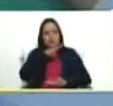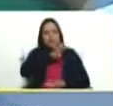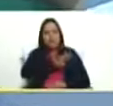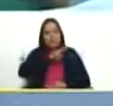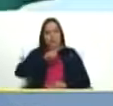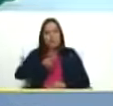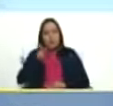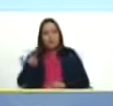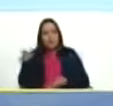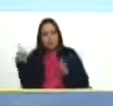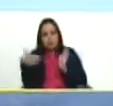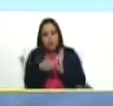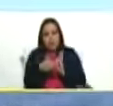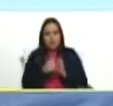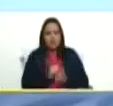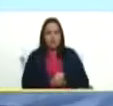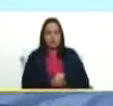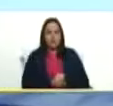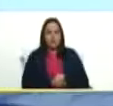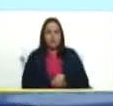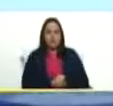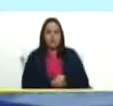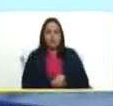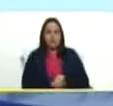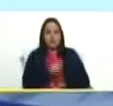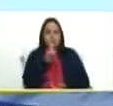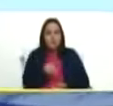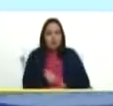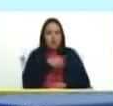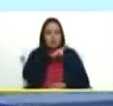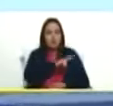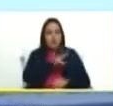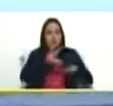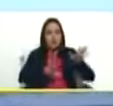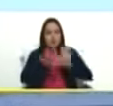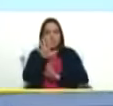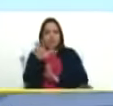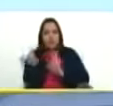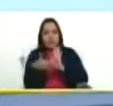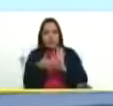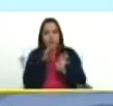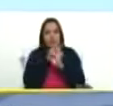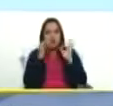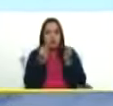1.422.000, y pasamos de 285.000 familias a